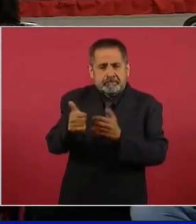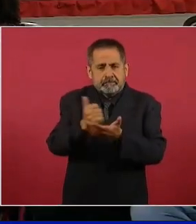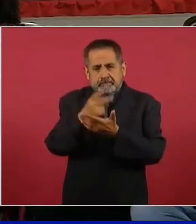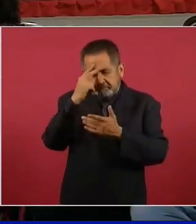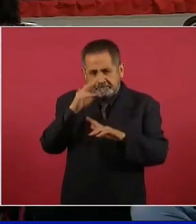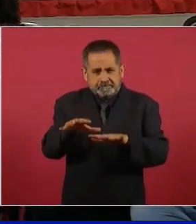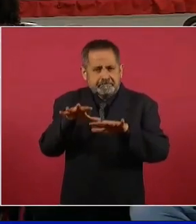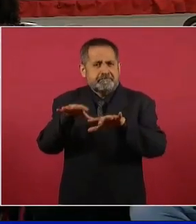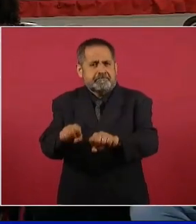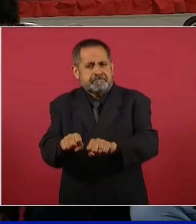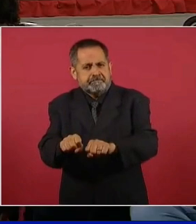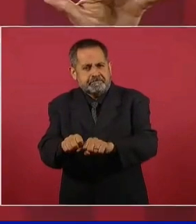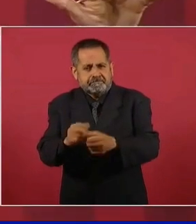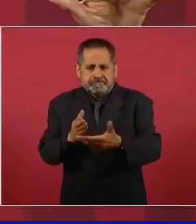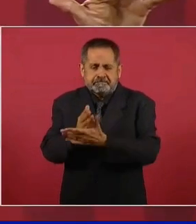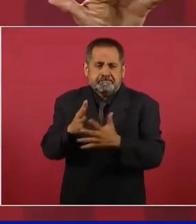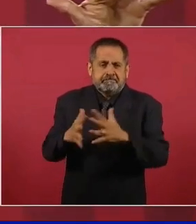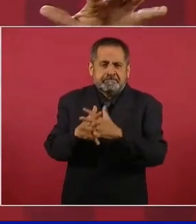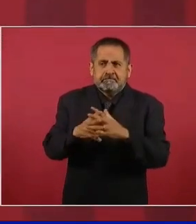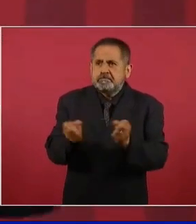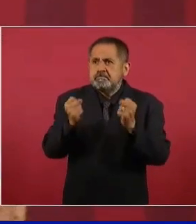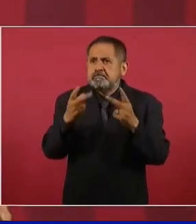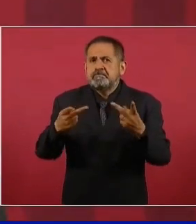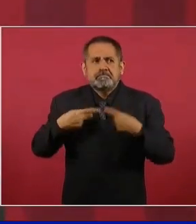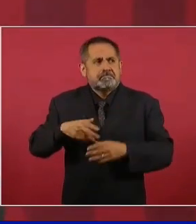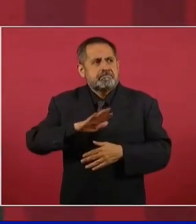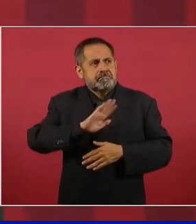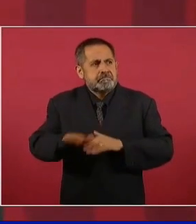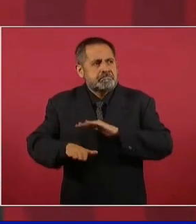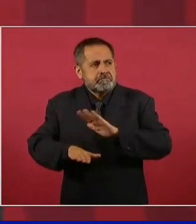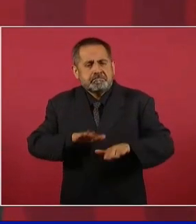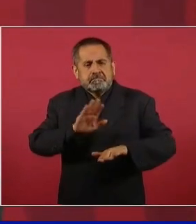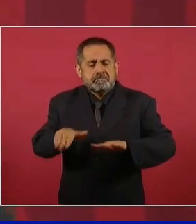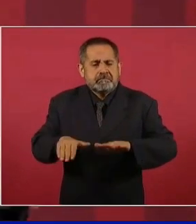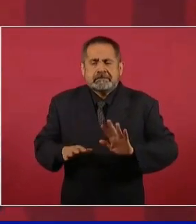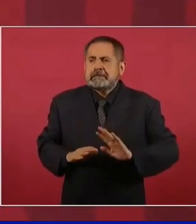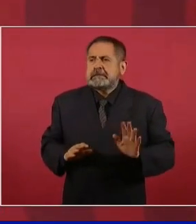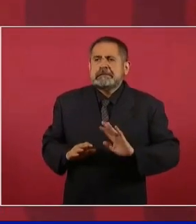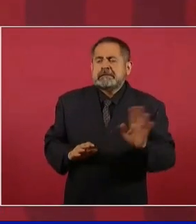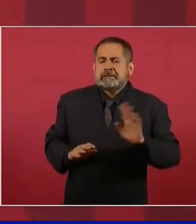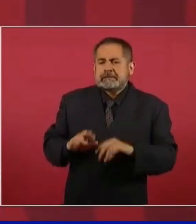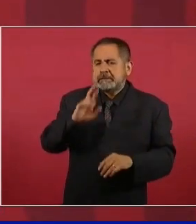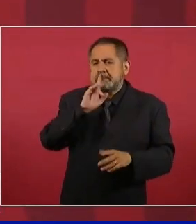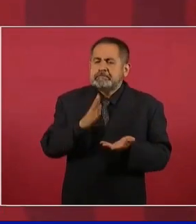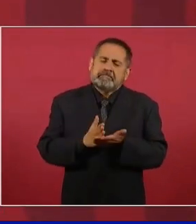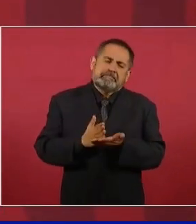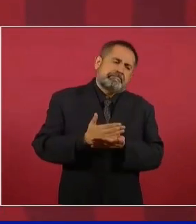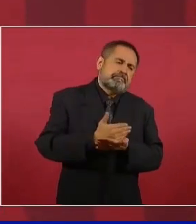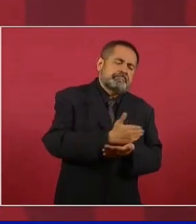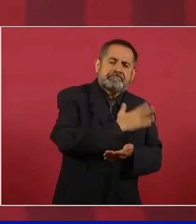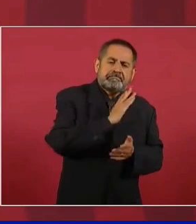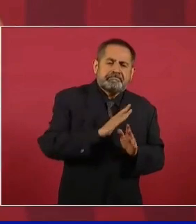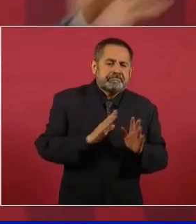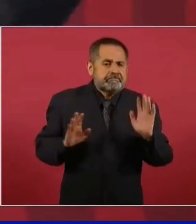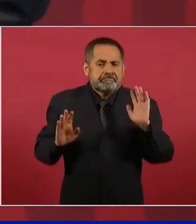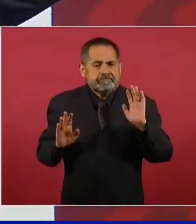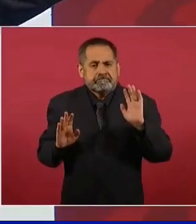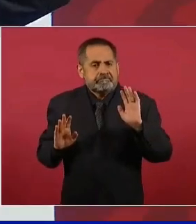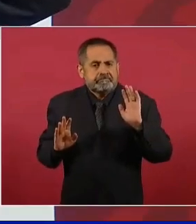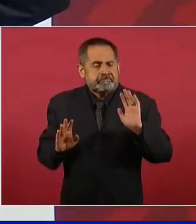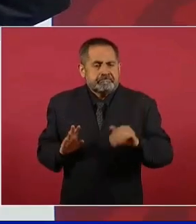México iban a haber miles de muertos y prefiere